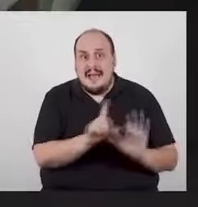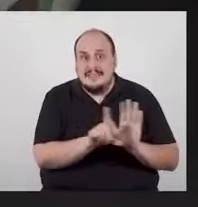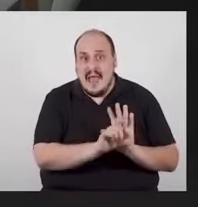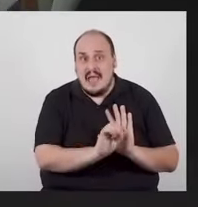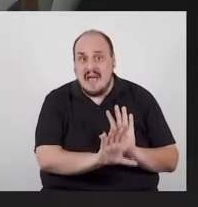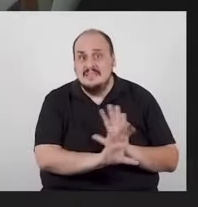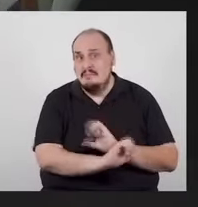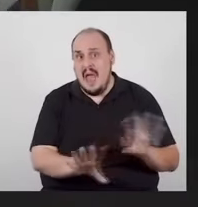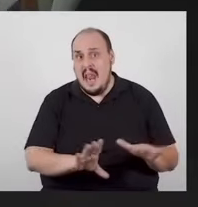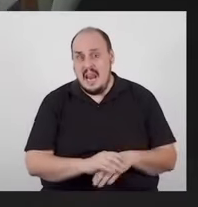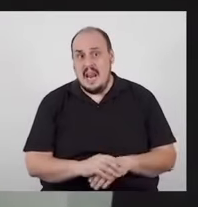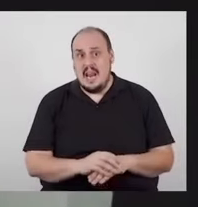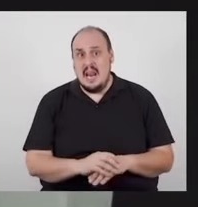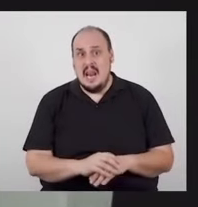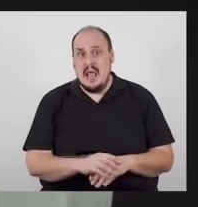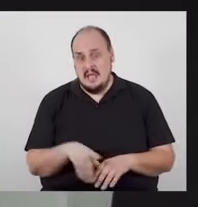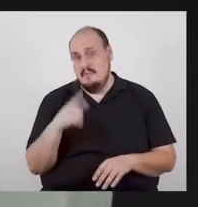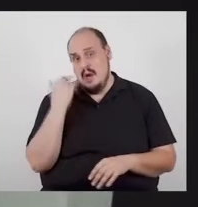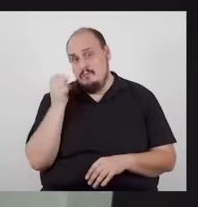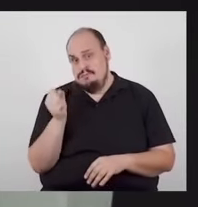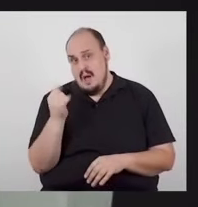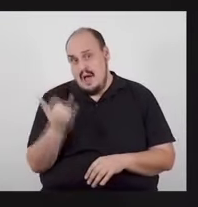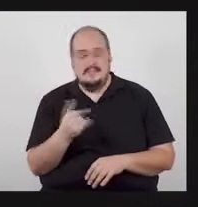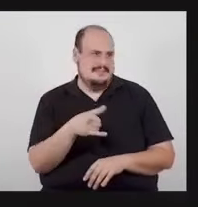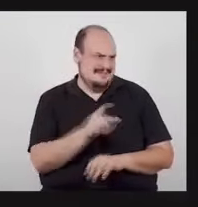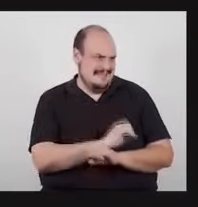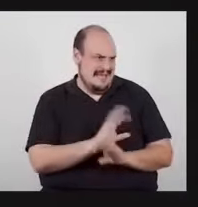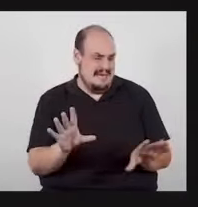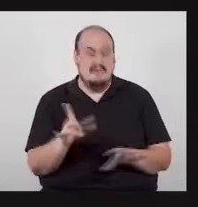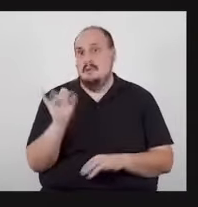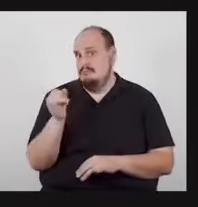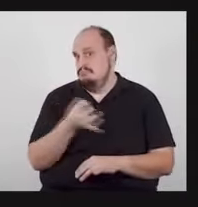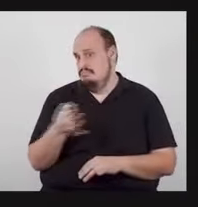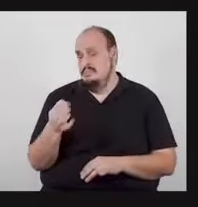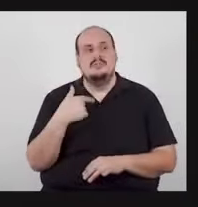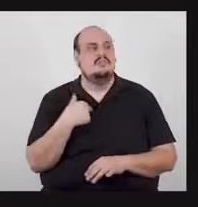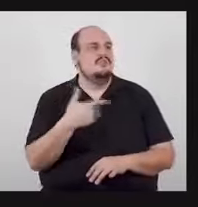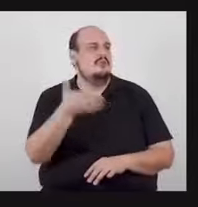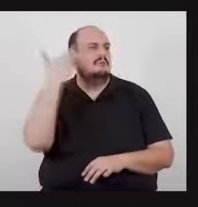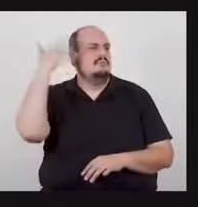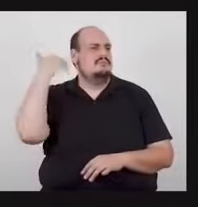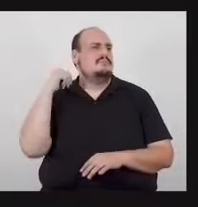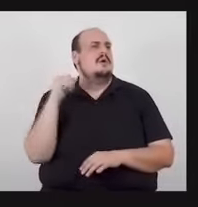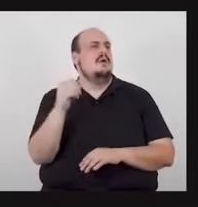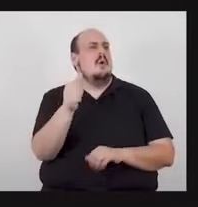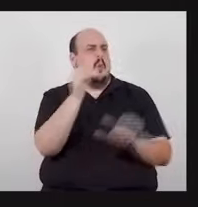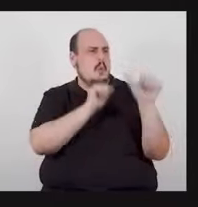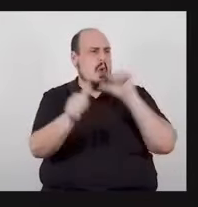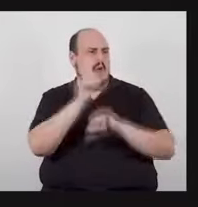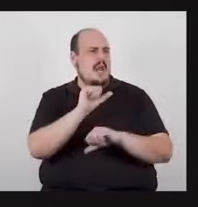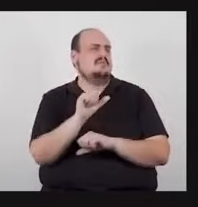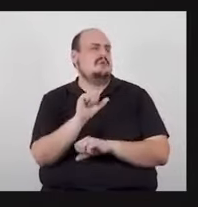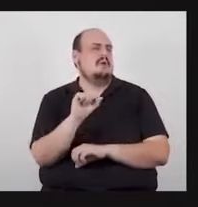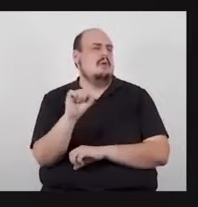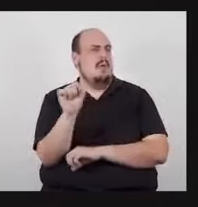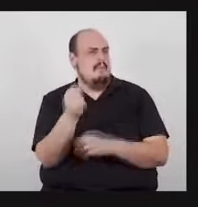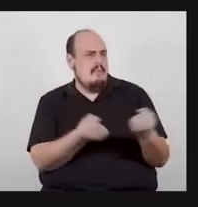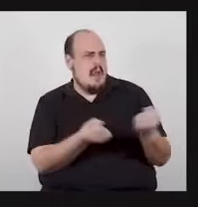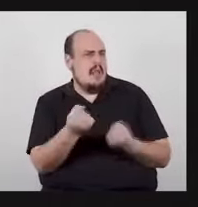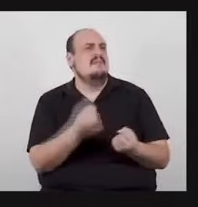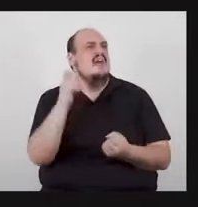Terrible. Y esto pasa. Claro. Esto pasa. Y de verdad, para mí, que yo manejé borracho, tuve accidentes a los 18,